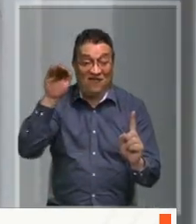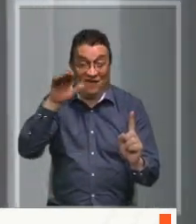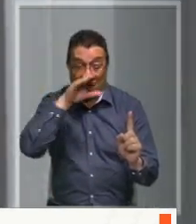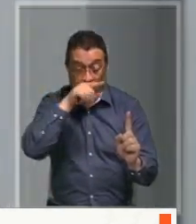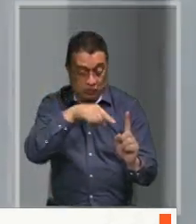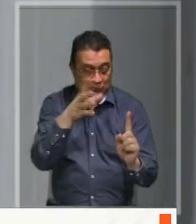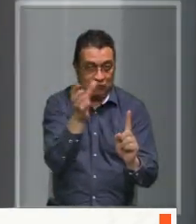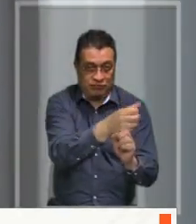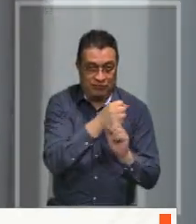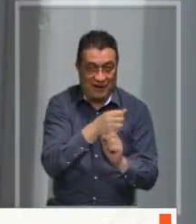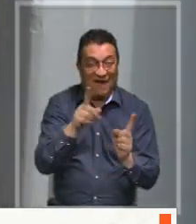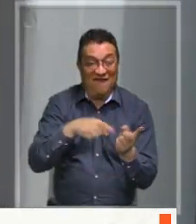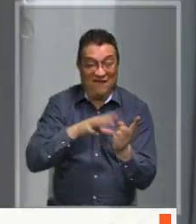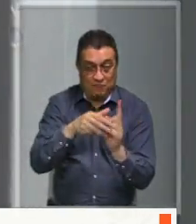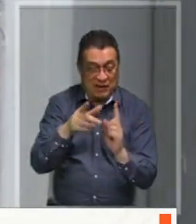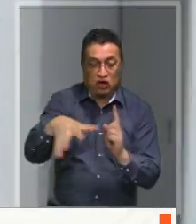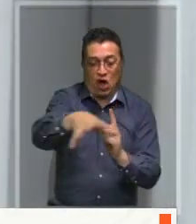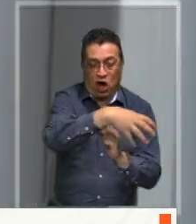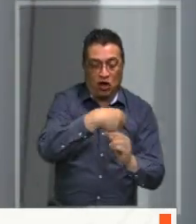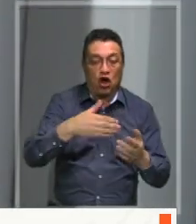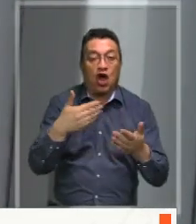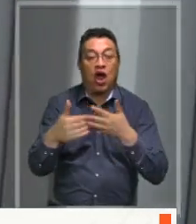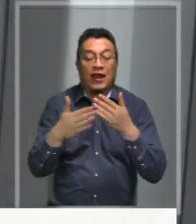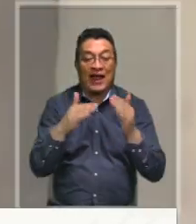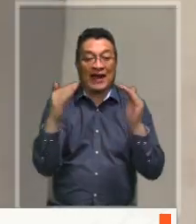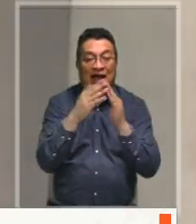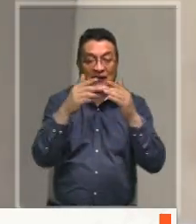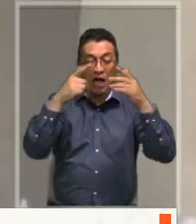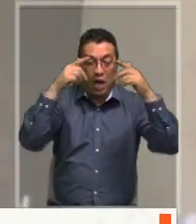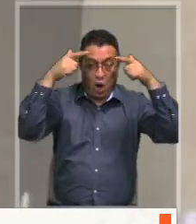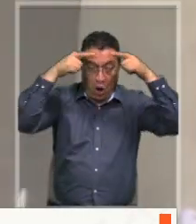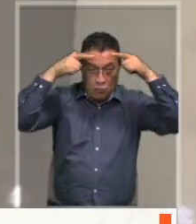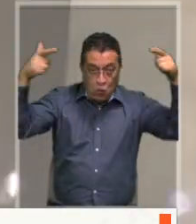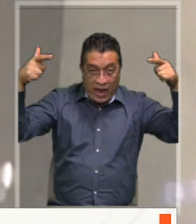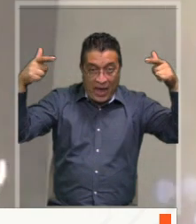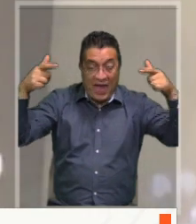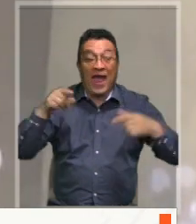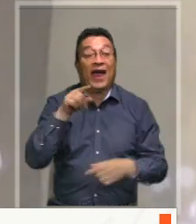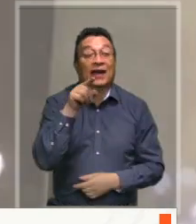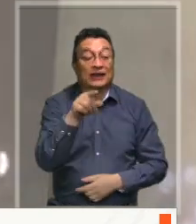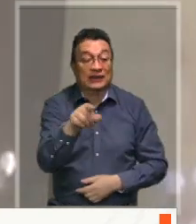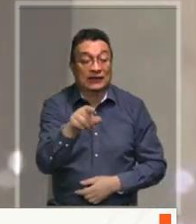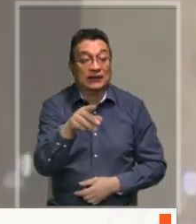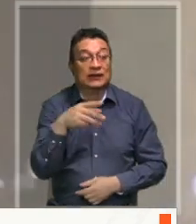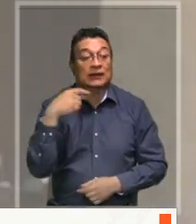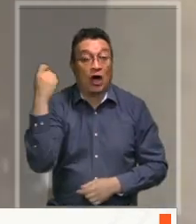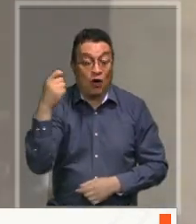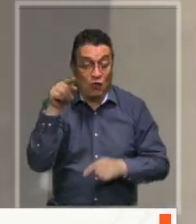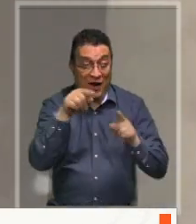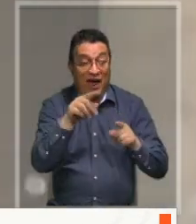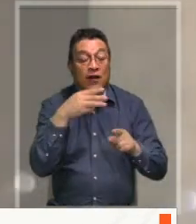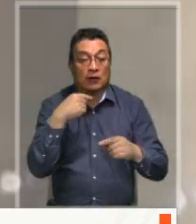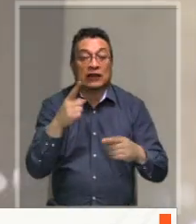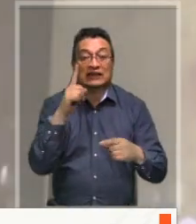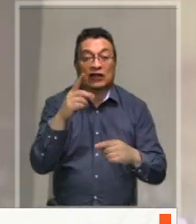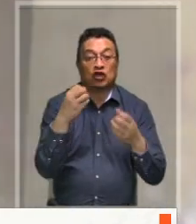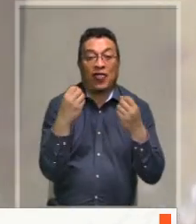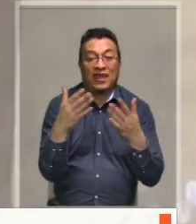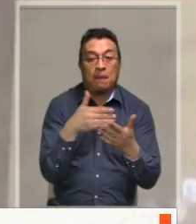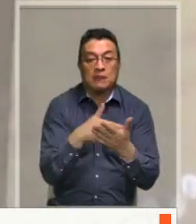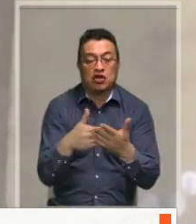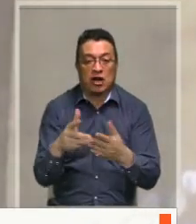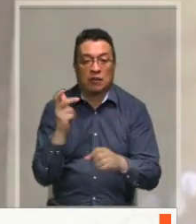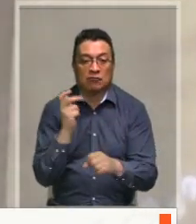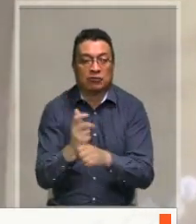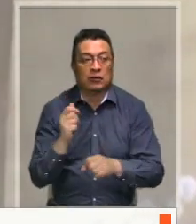familia desde su casa en Olmué y los llevaron hasta la bóveda de la sucursal para sustraer un total de 110 millones de pesos. Como